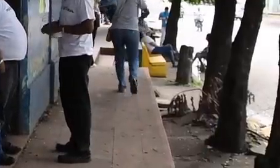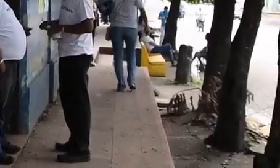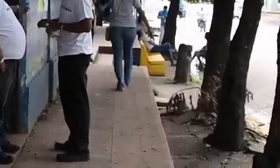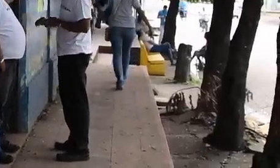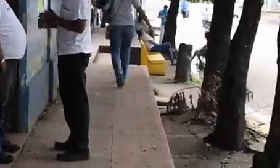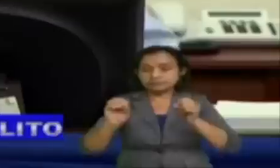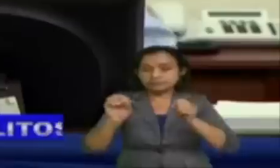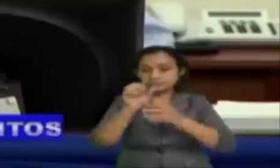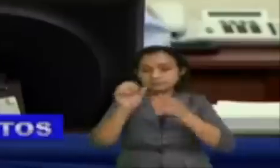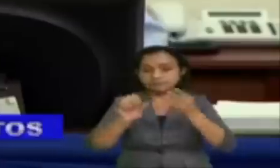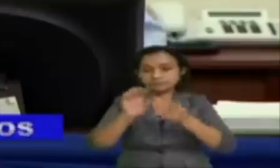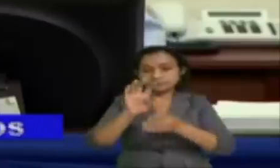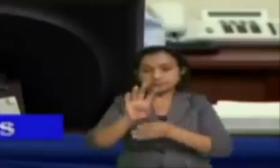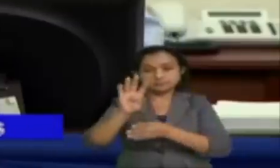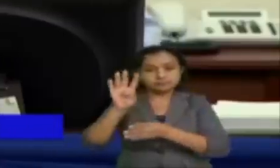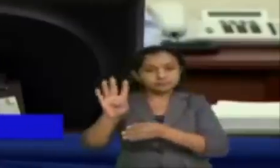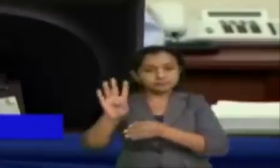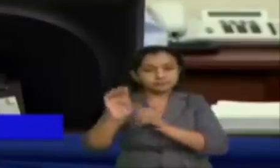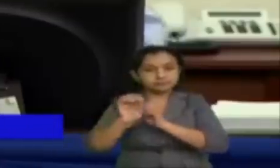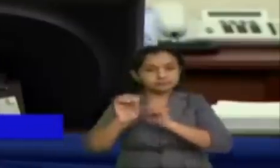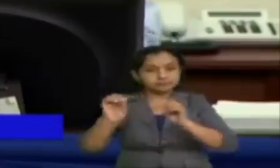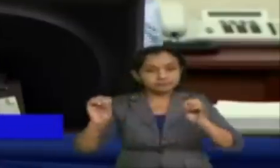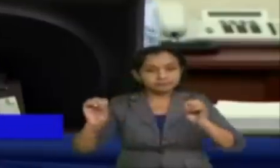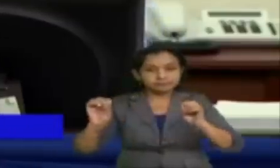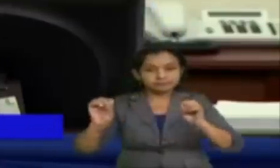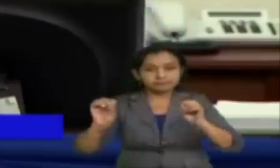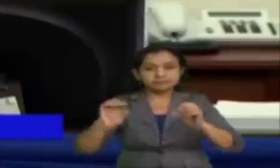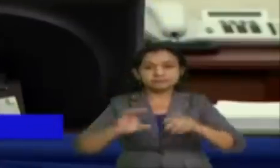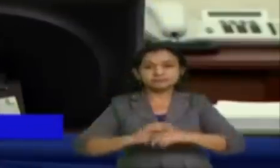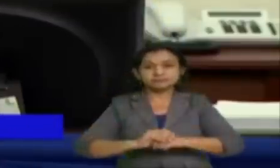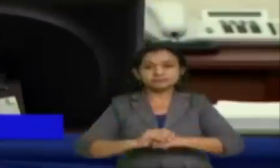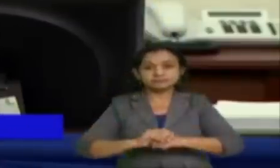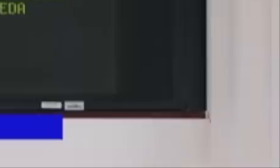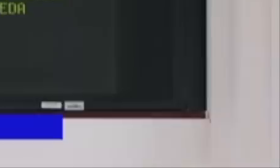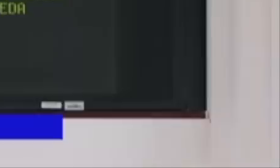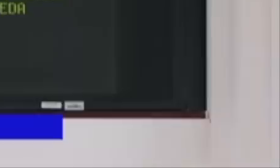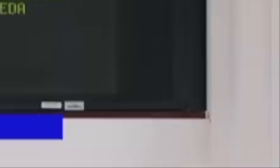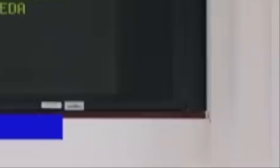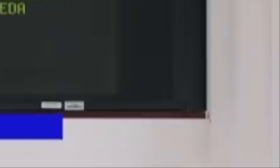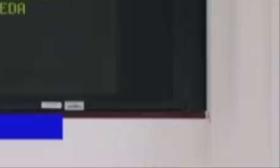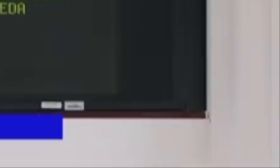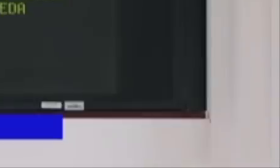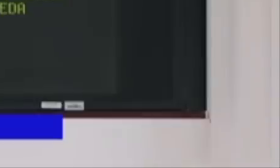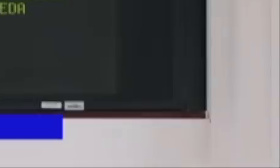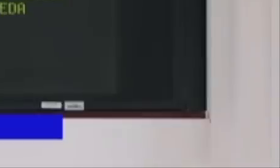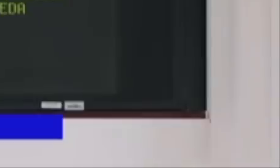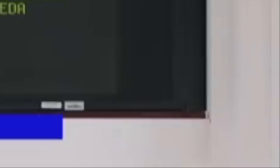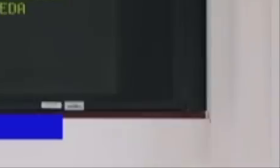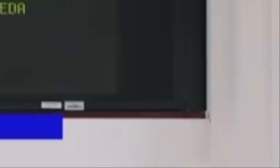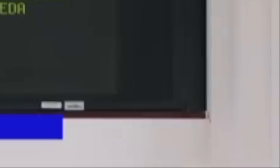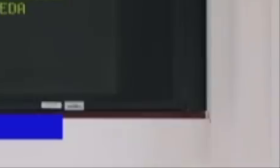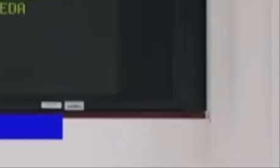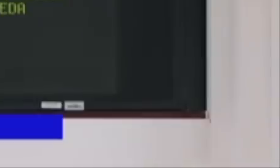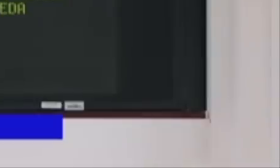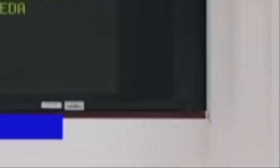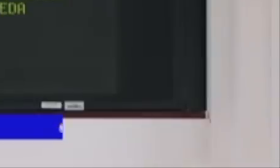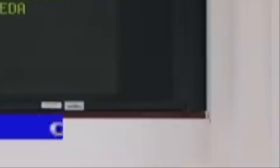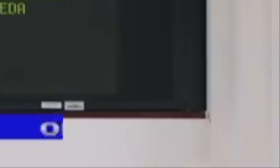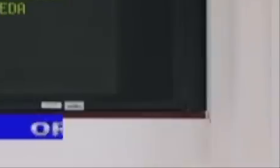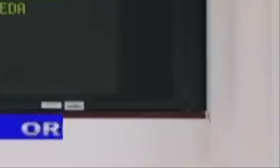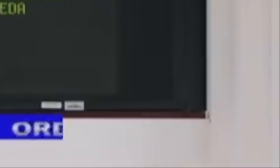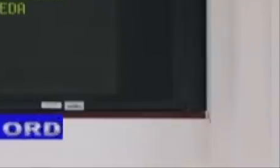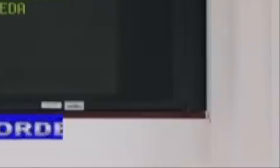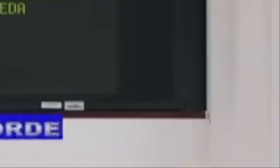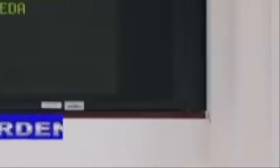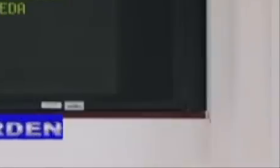técnico electoral. Sin embargo, nada de esto sucedió, sino que se aprobó un tridente de leyes cuestionadas por amenazar a la